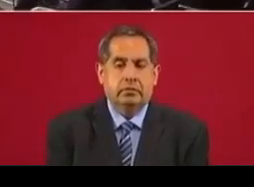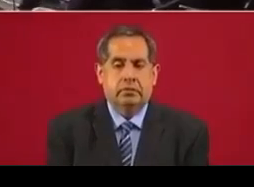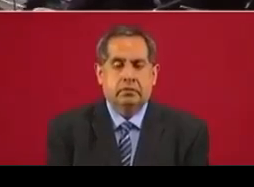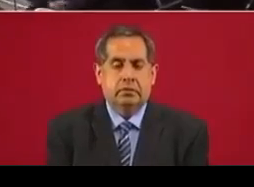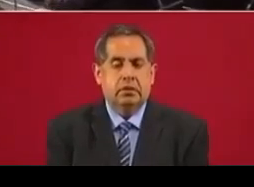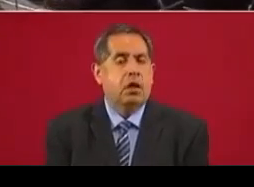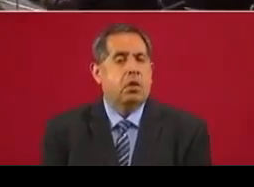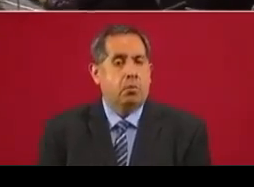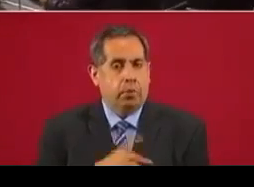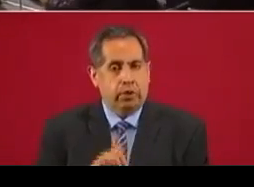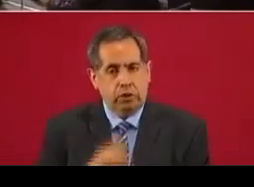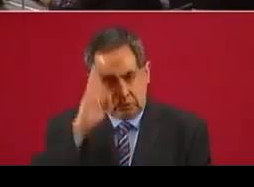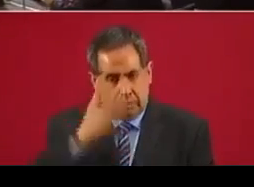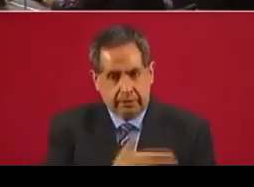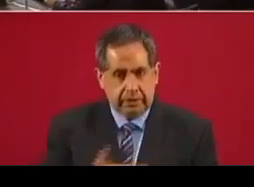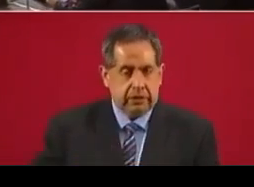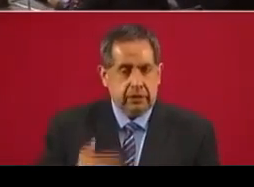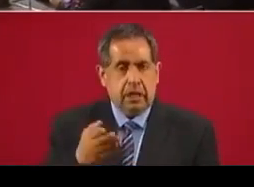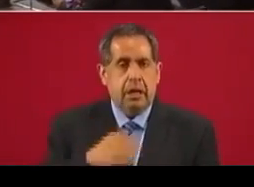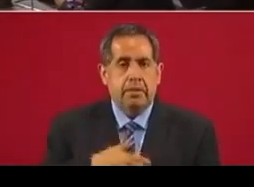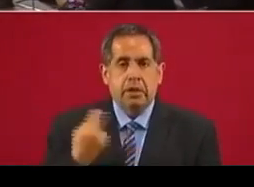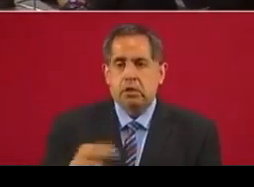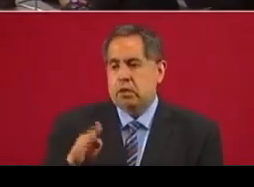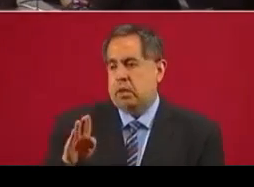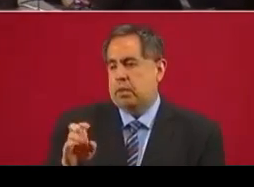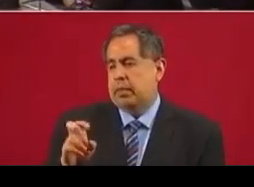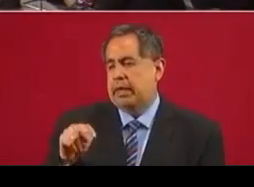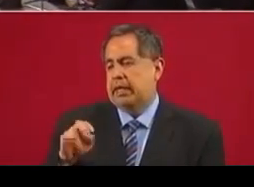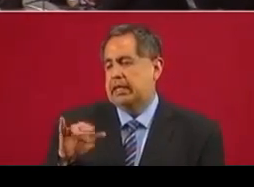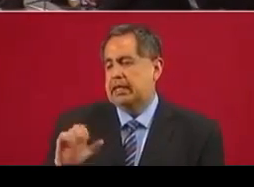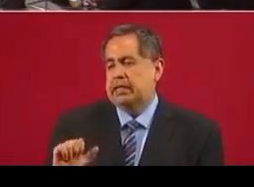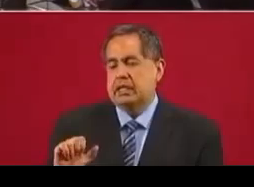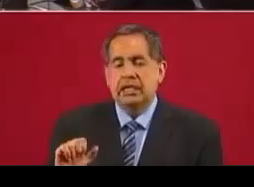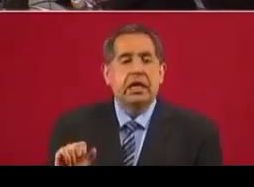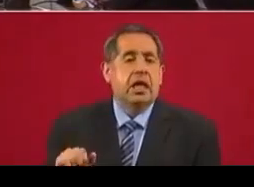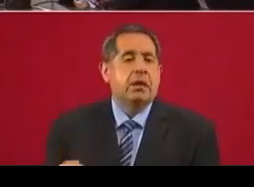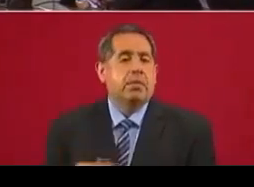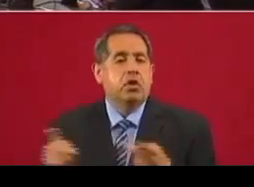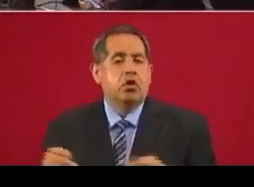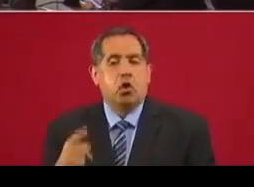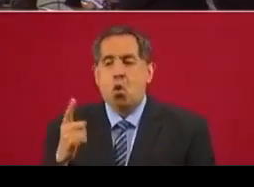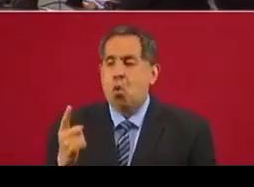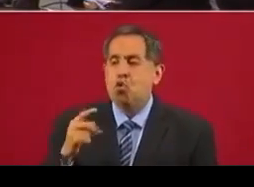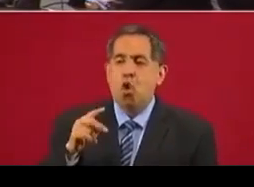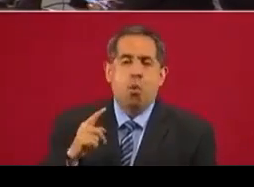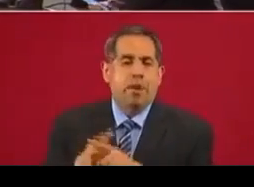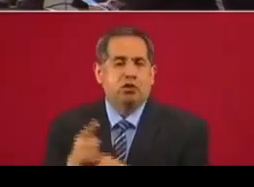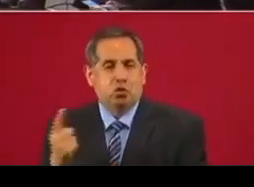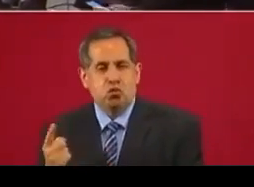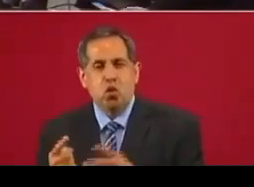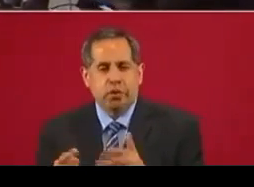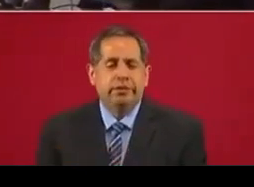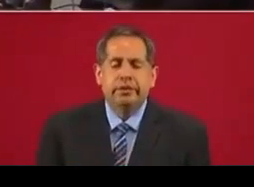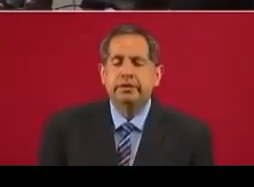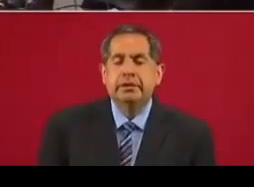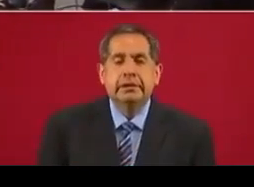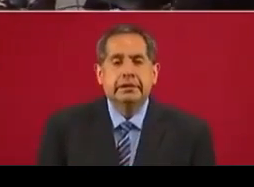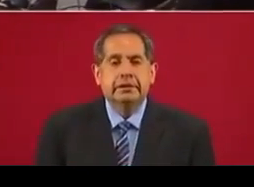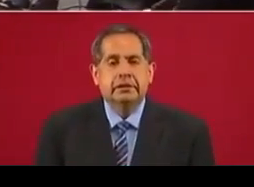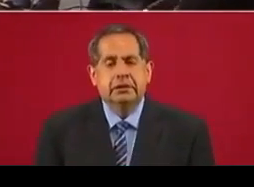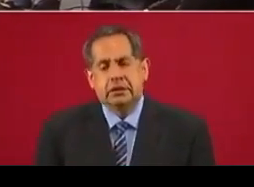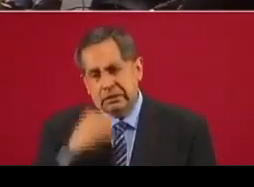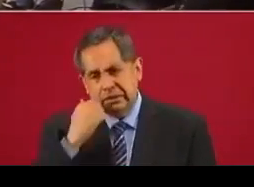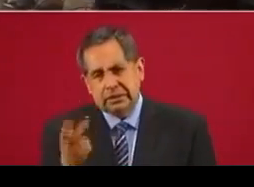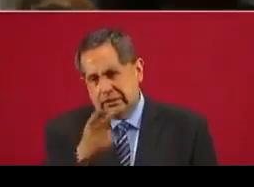buenos días señor presidente el orden y siete días del diario nacional 11 mi pregunta es qué va a suceder con